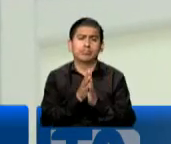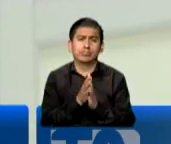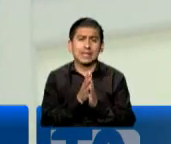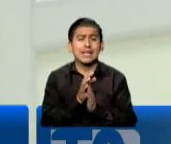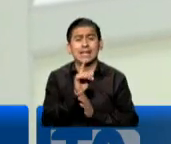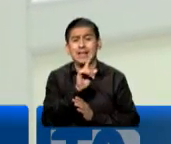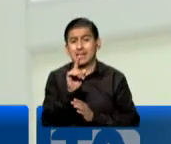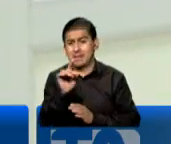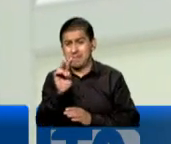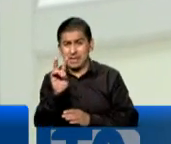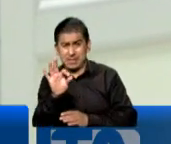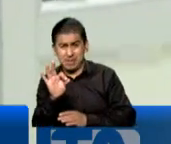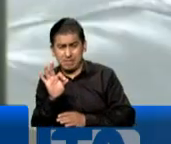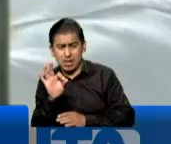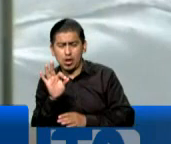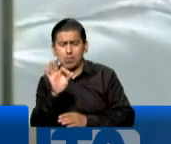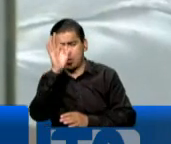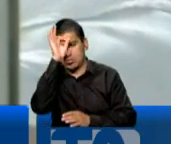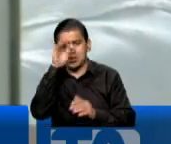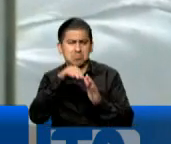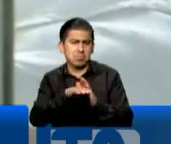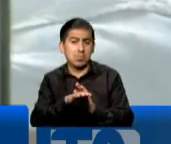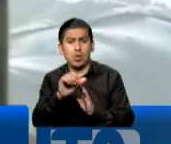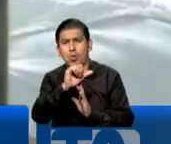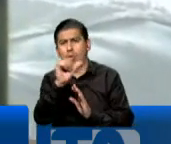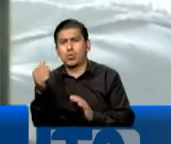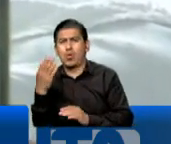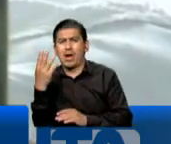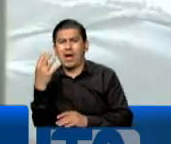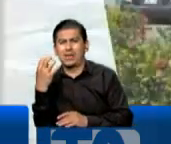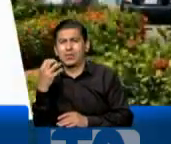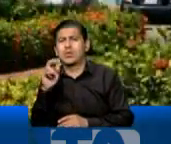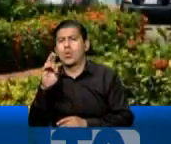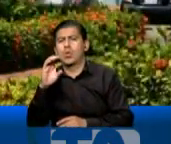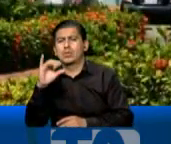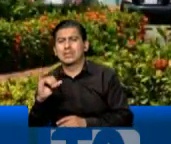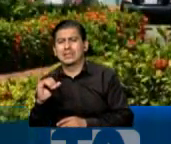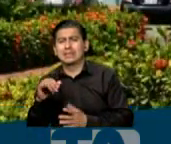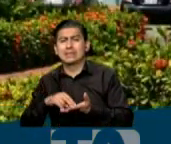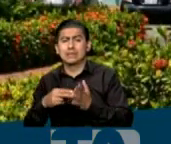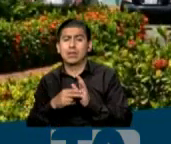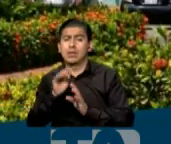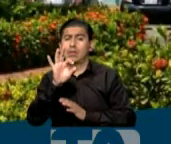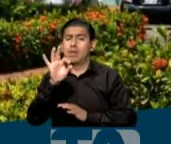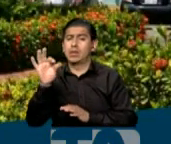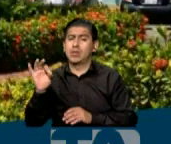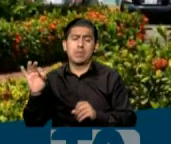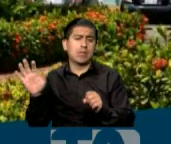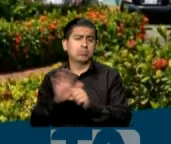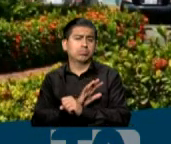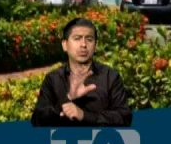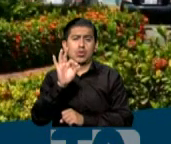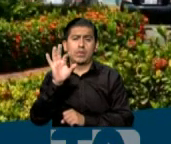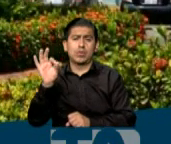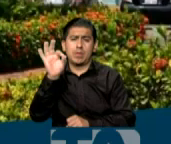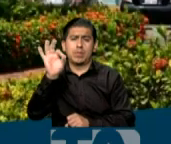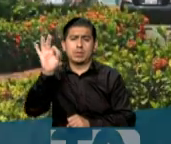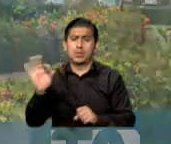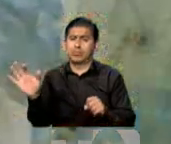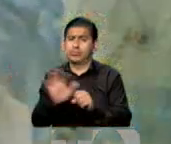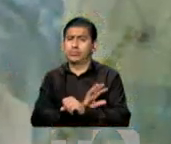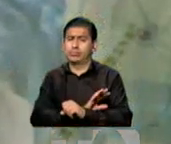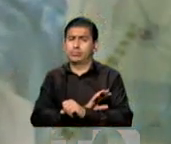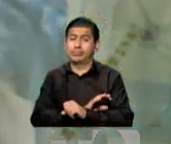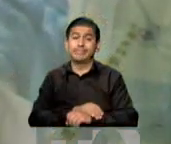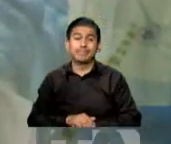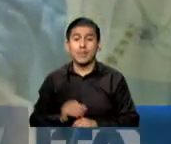los que 29 están en el área de hospitalización y 14 en la unidad de cuidados intensivos. Esto equivale a 99% de ocupación de la capacidad